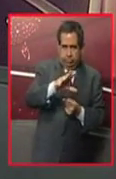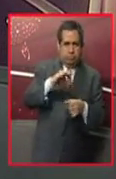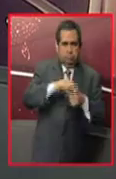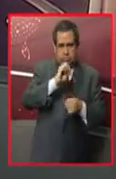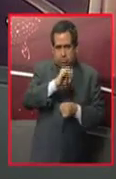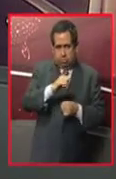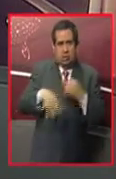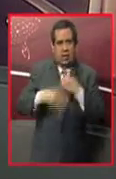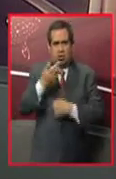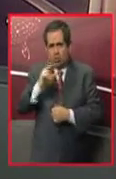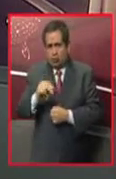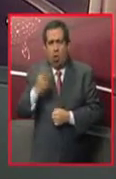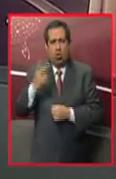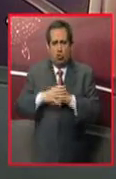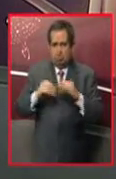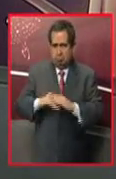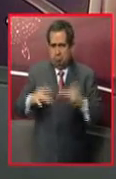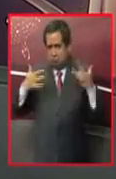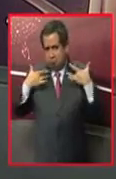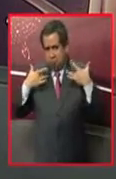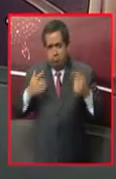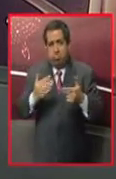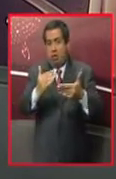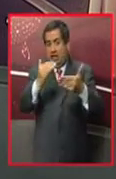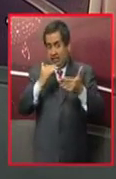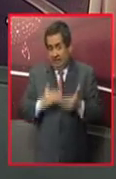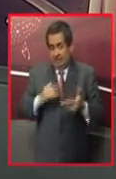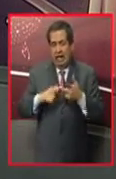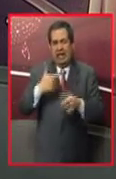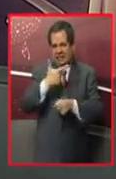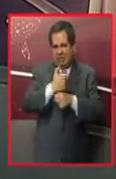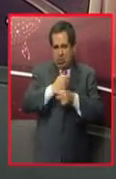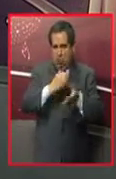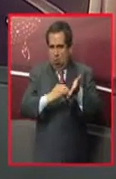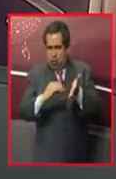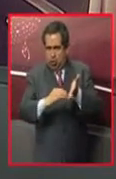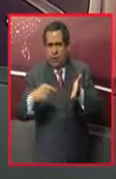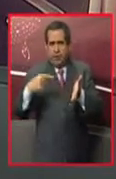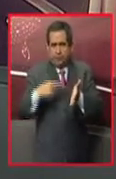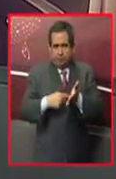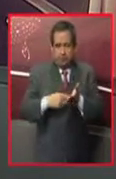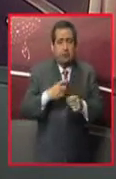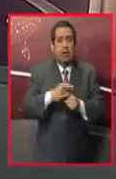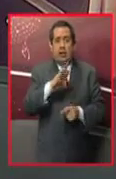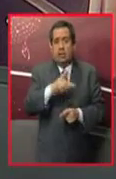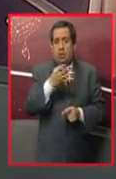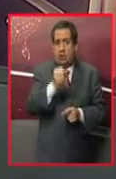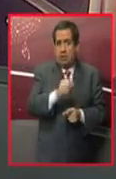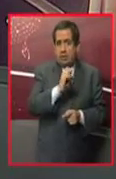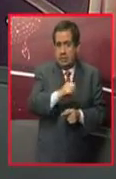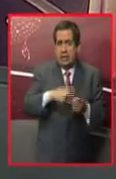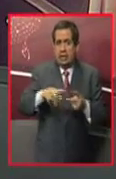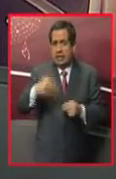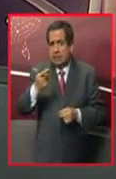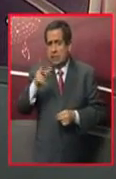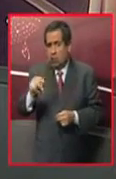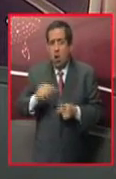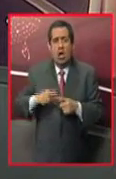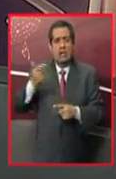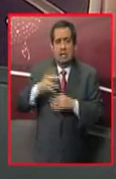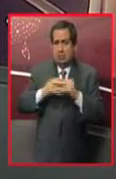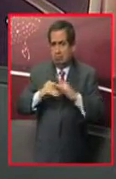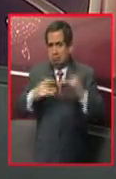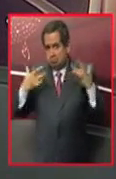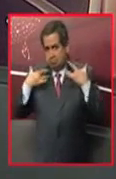favor, 14 en contra y 2 abstenciones respecto al párrafo séptimo del dictamen. La segunda con 59 a favor, 13 en contra y 7